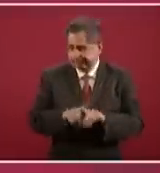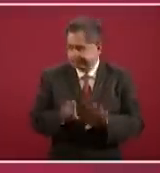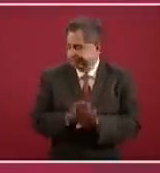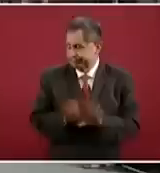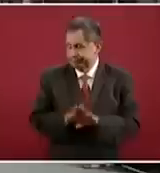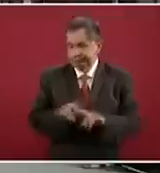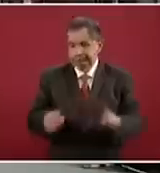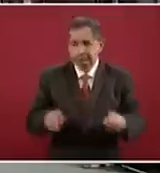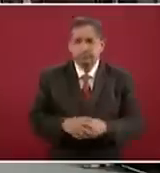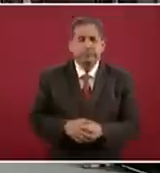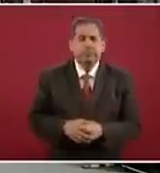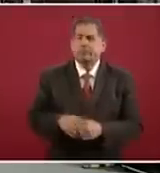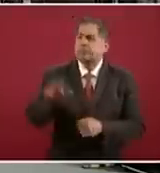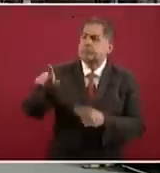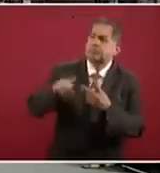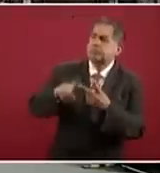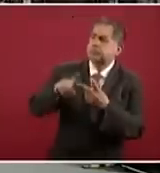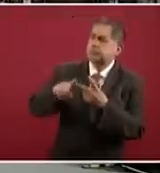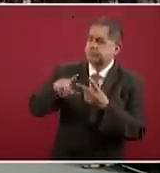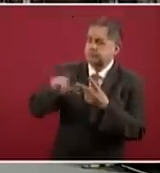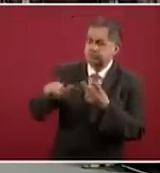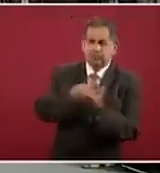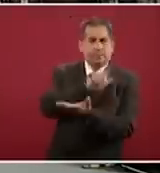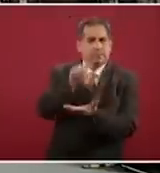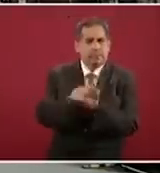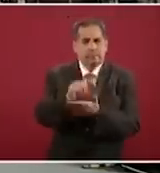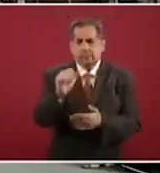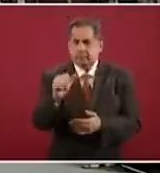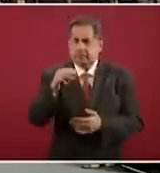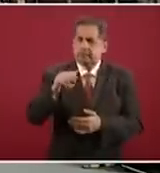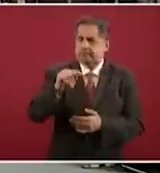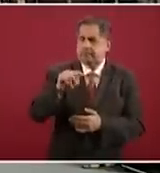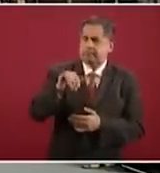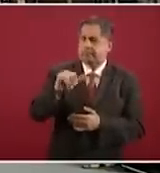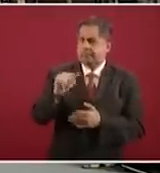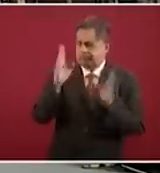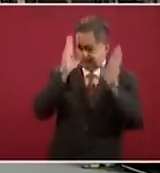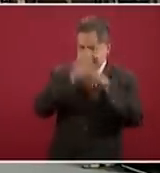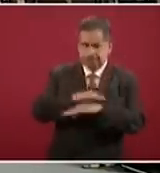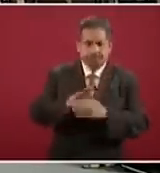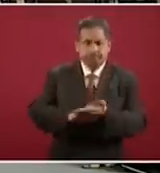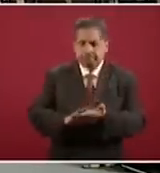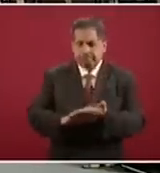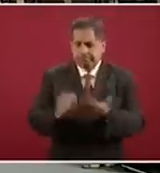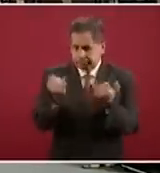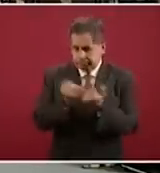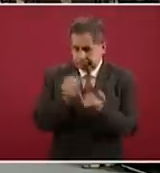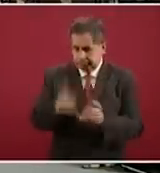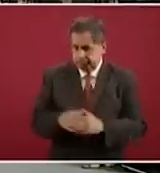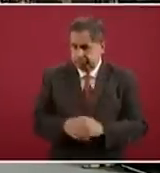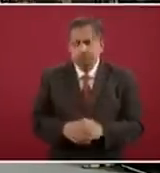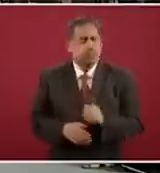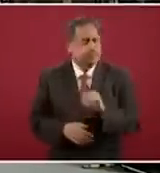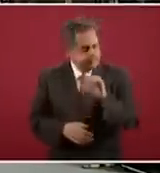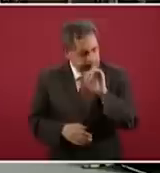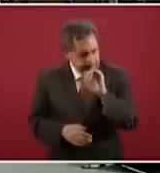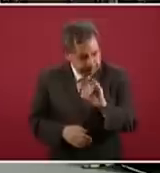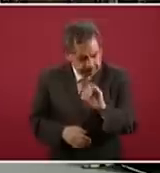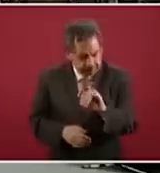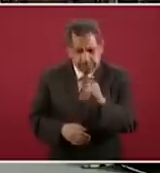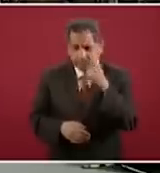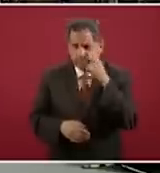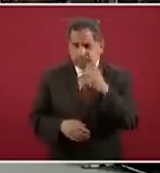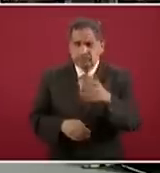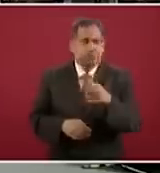¿no? En ese sentido, ¿iría la misma ley de amnistía, presidente? Quisiera comentar algo. La ley de amnistía es que